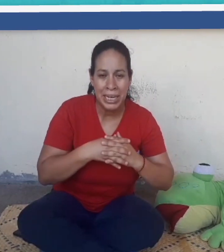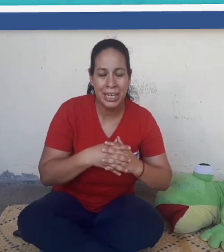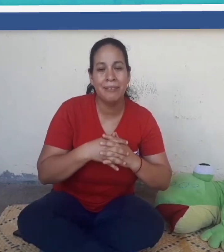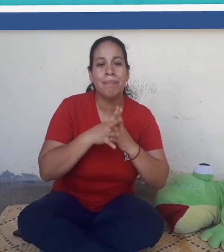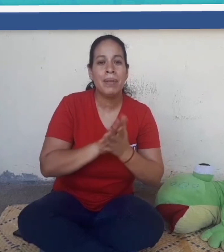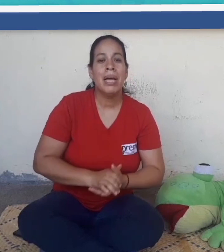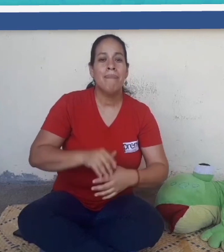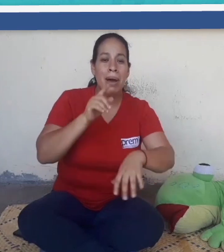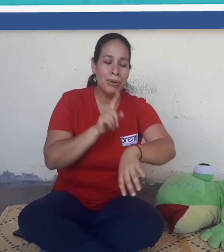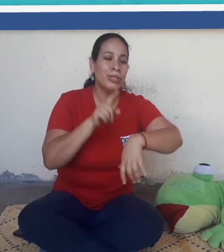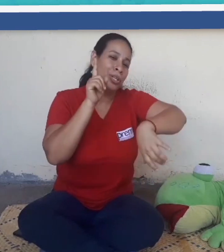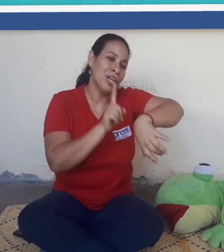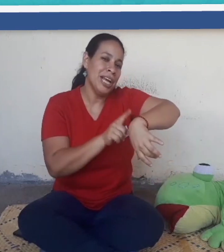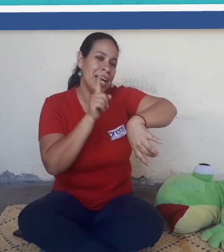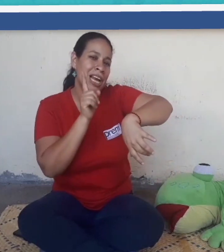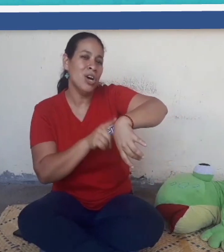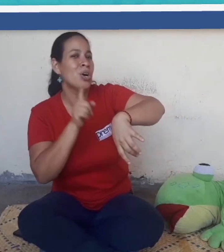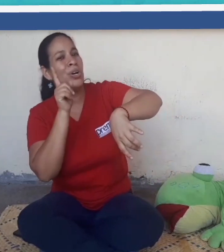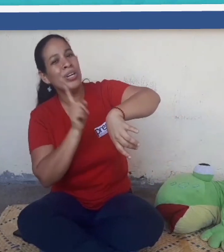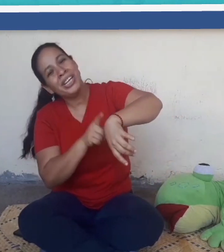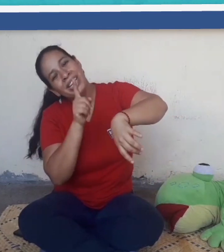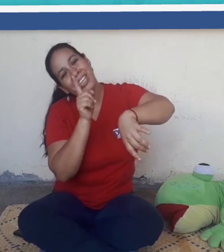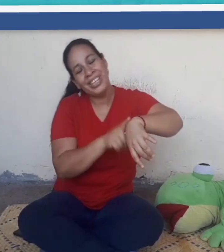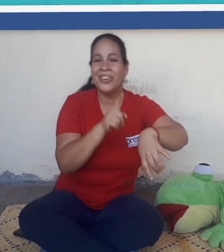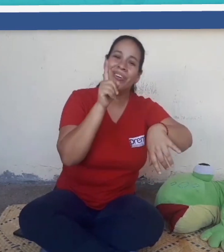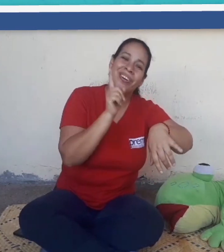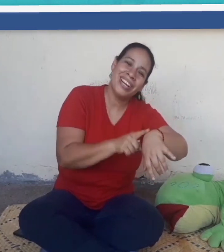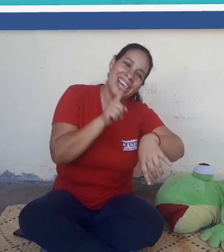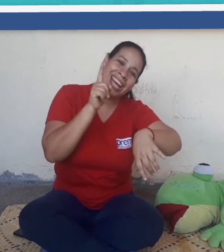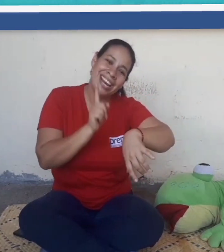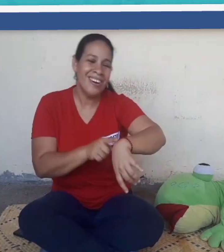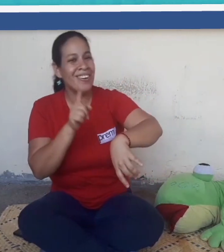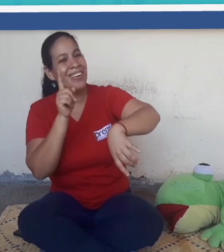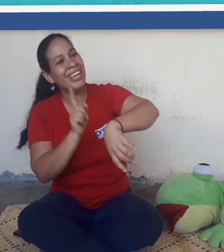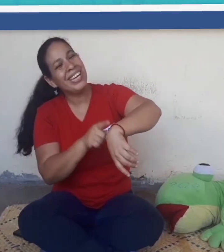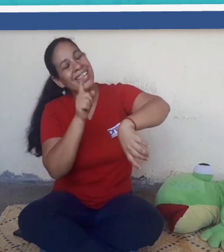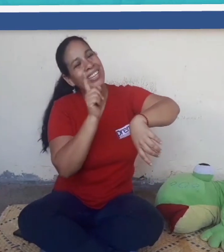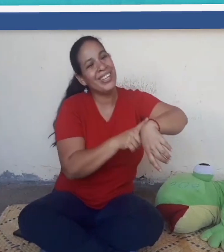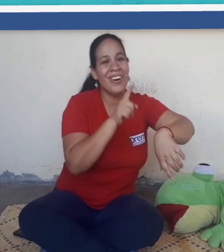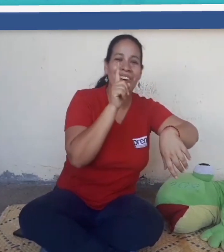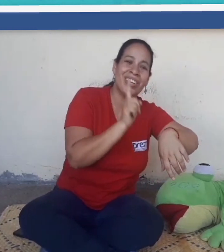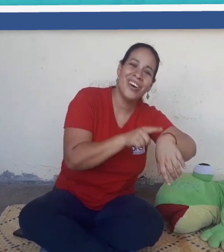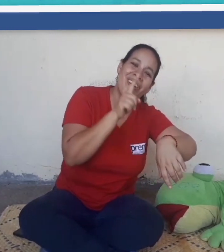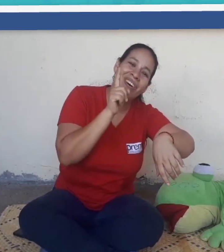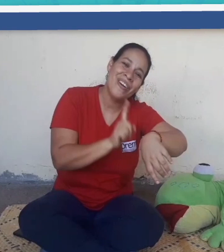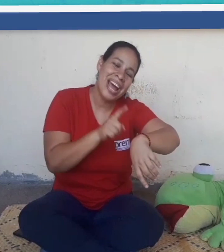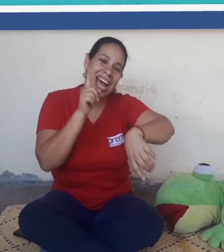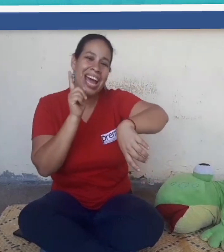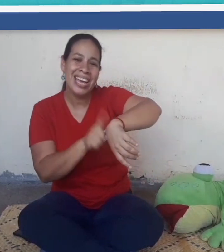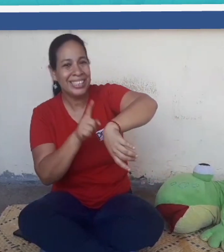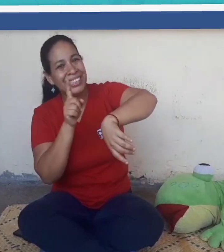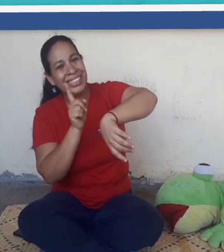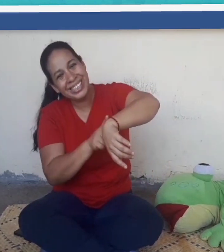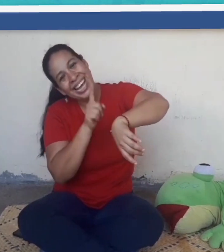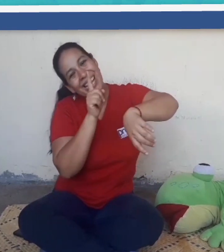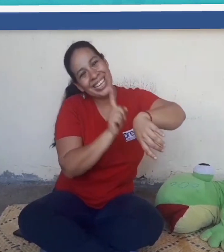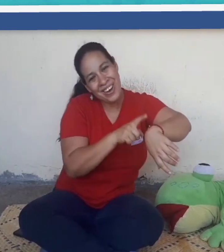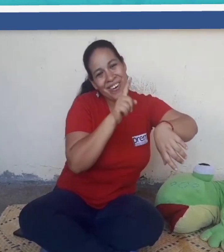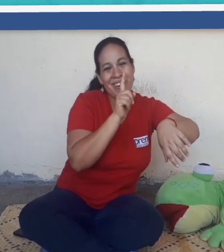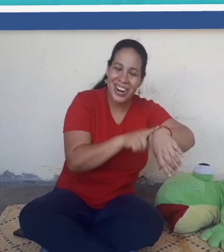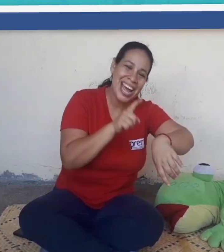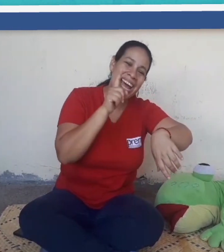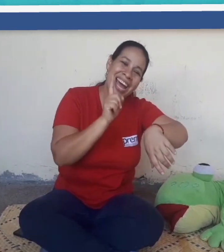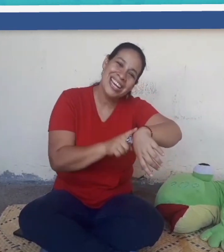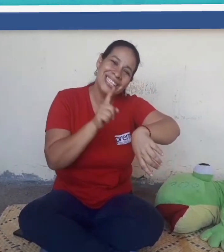en familia. Vamos, relojito, relojito, ¿qué hora es?